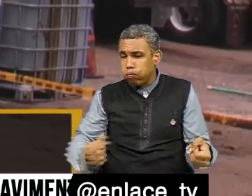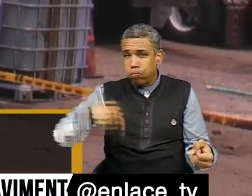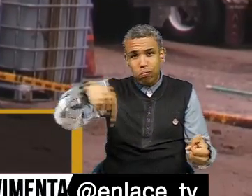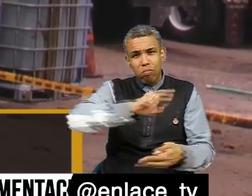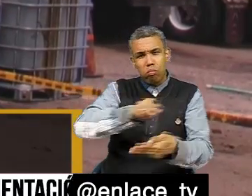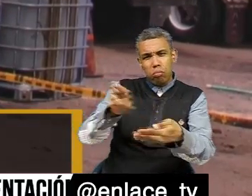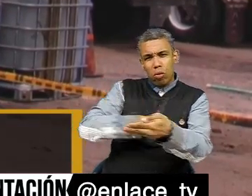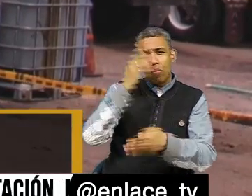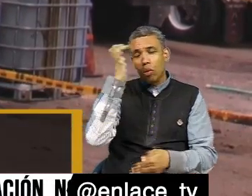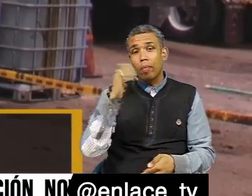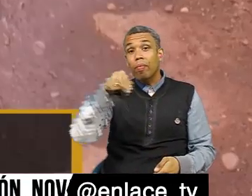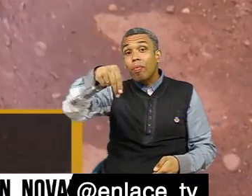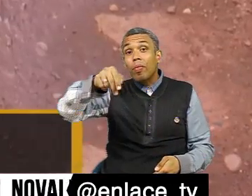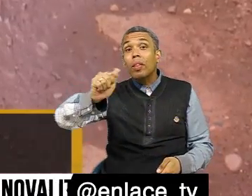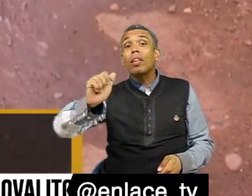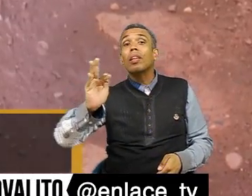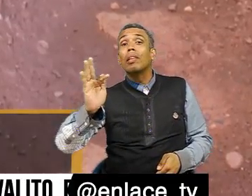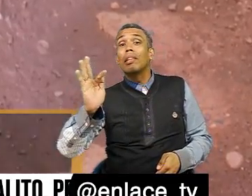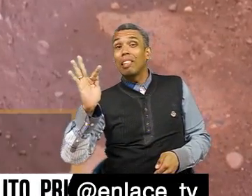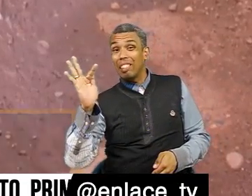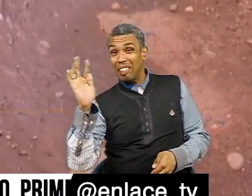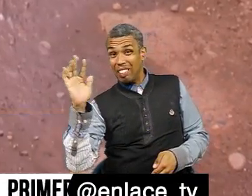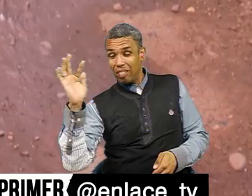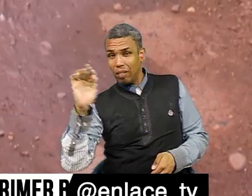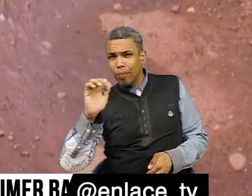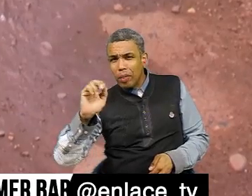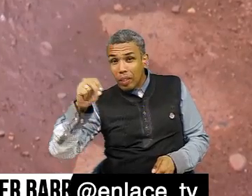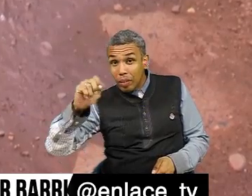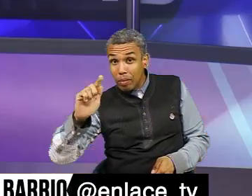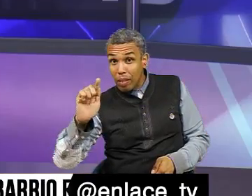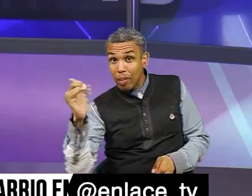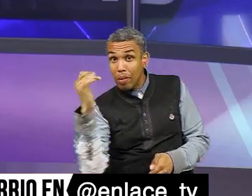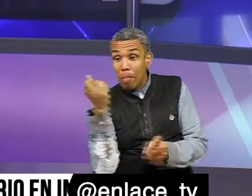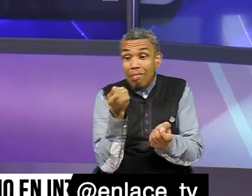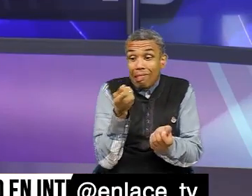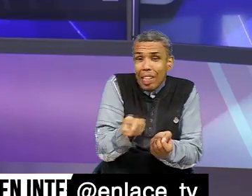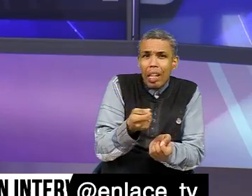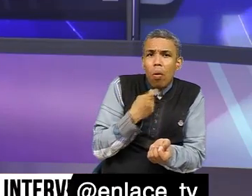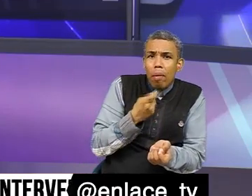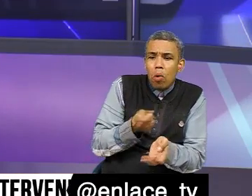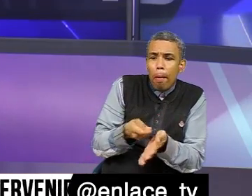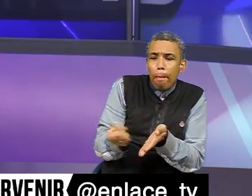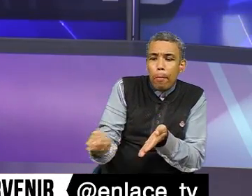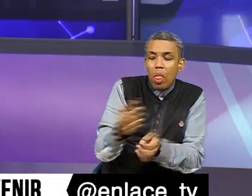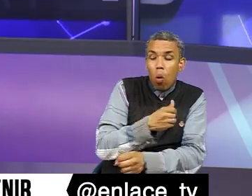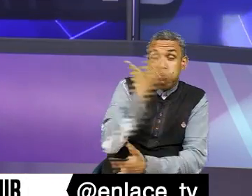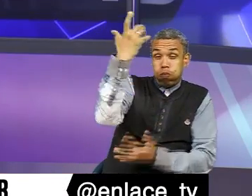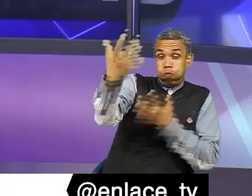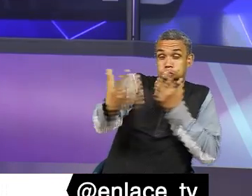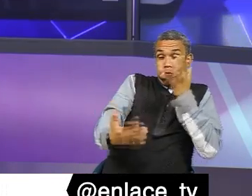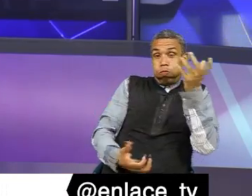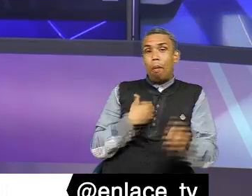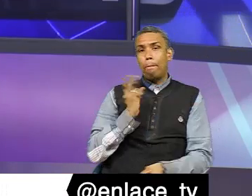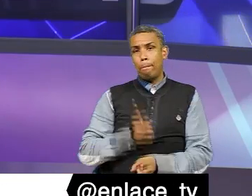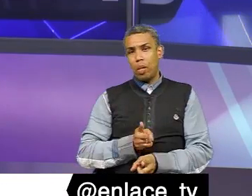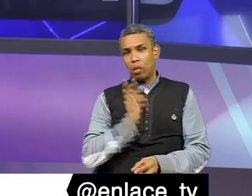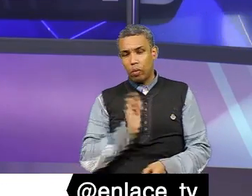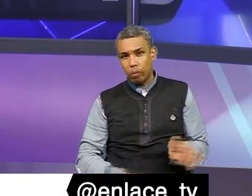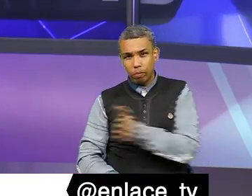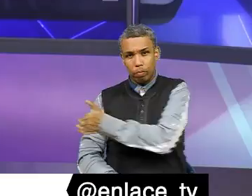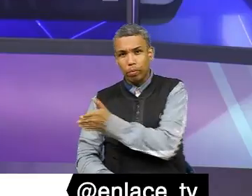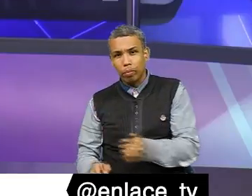nafta es un combustible altamente volátil, de allí la alarma ciudadana en el sector. Y en otras noticias, la alcaldía de Sabana de Torres entrega